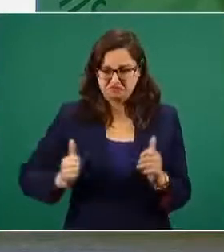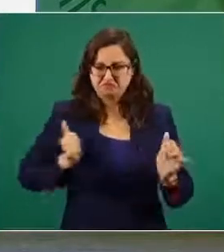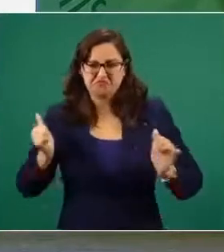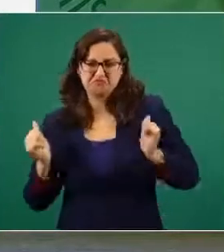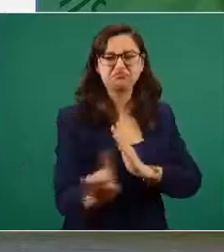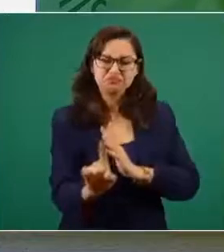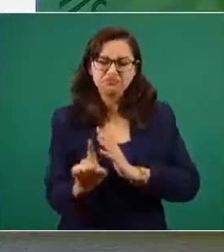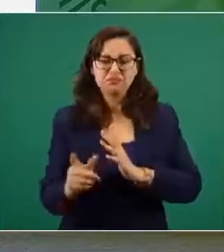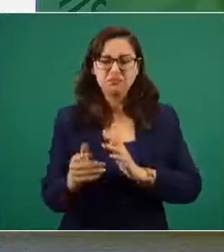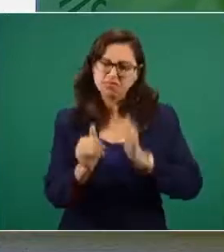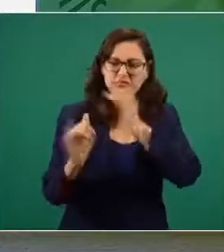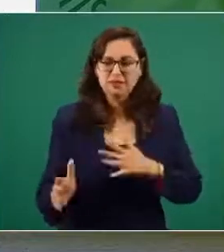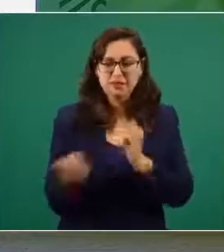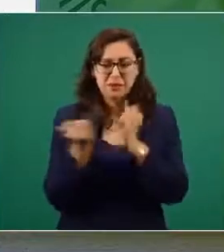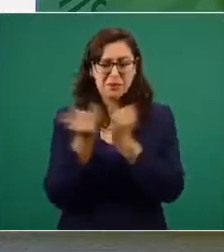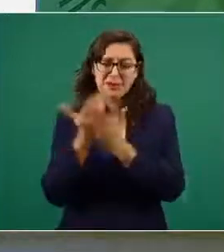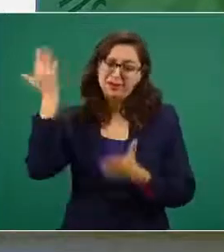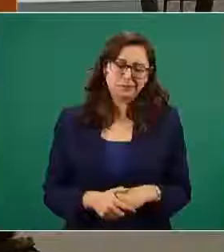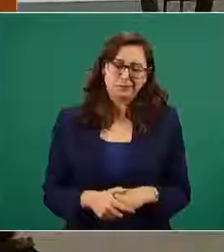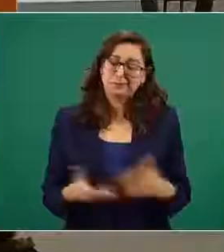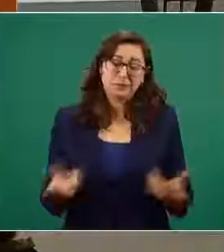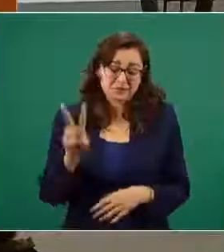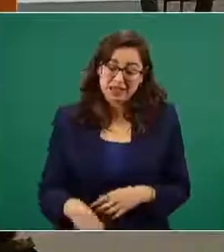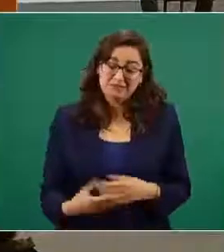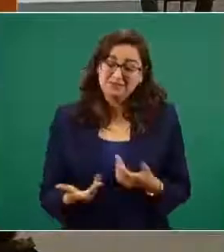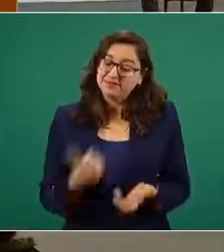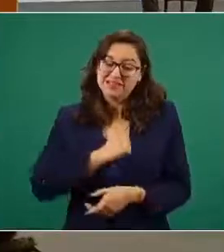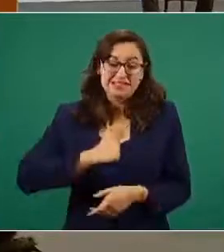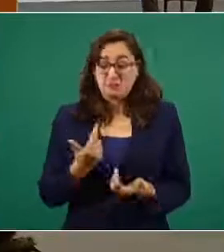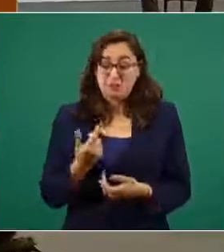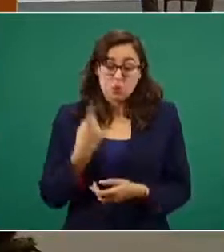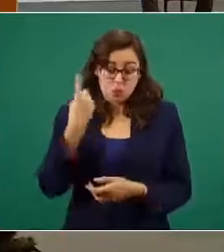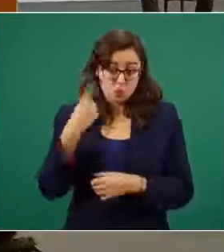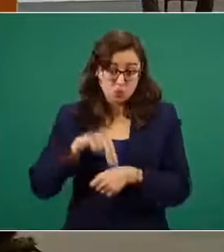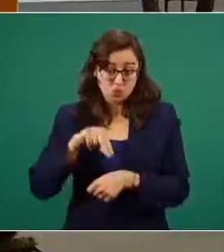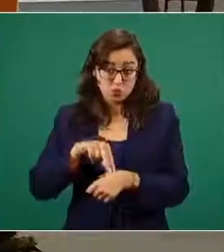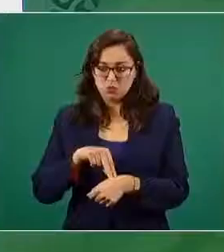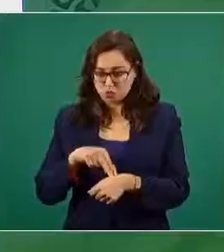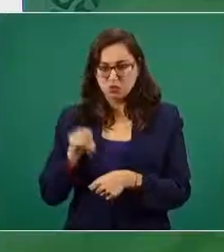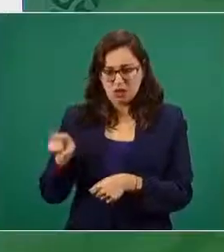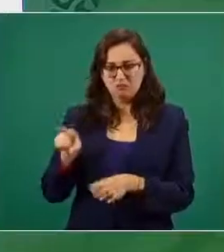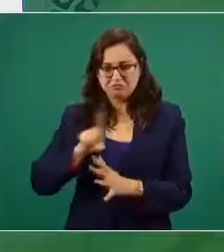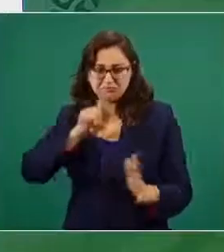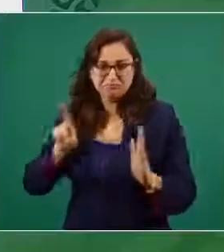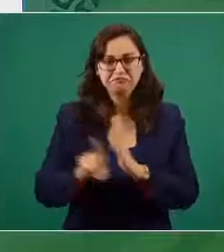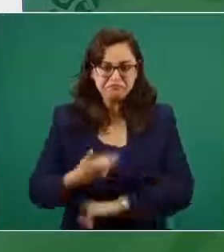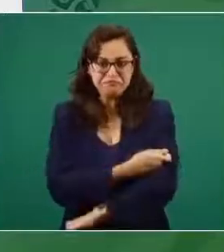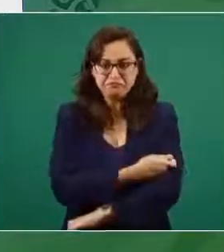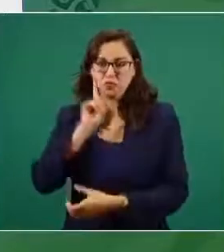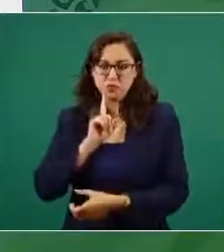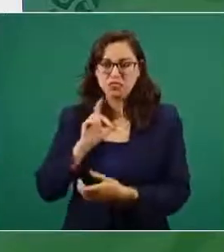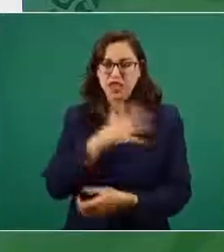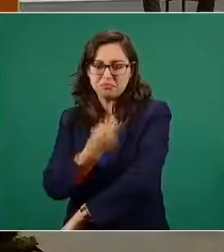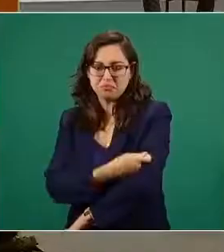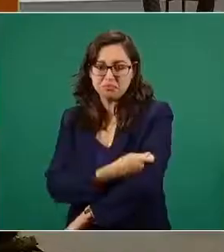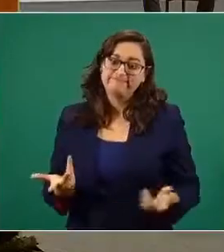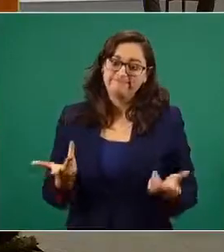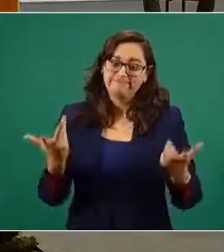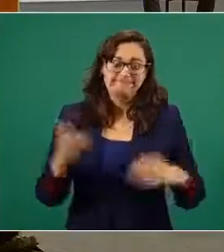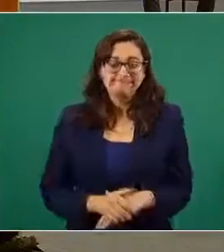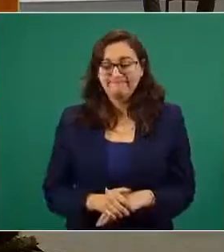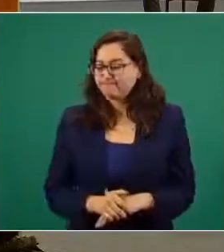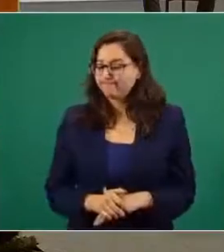pueden hacer trampas. Hay un caso hasta lamentable porque un médico vacunó a su esposa, a su hija,